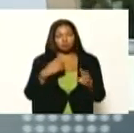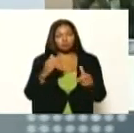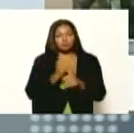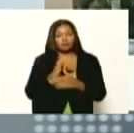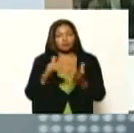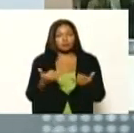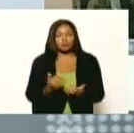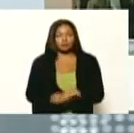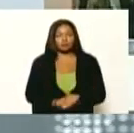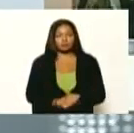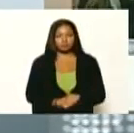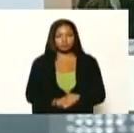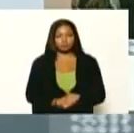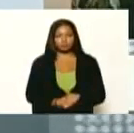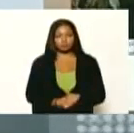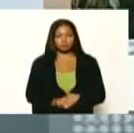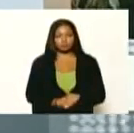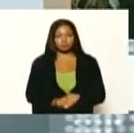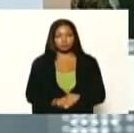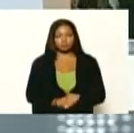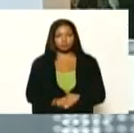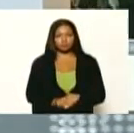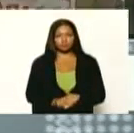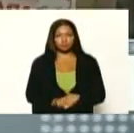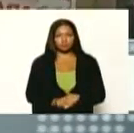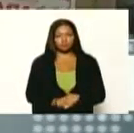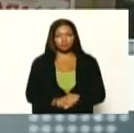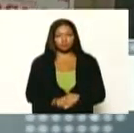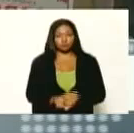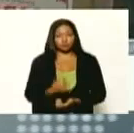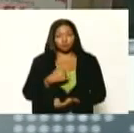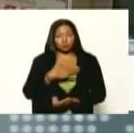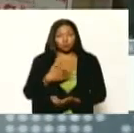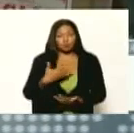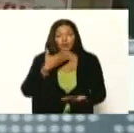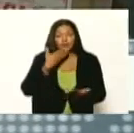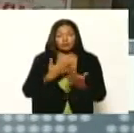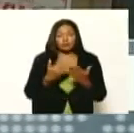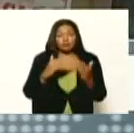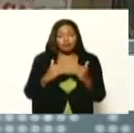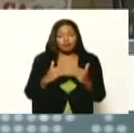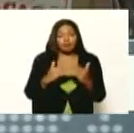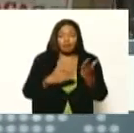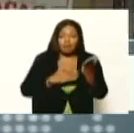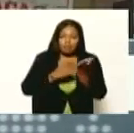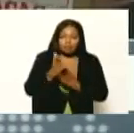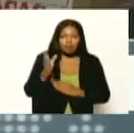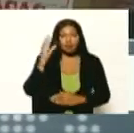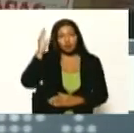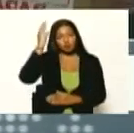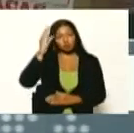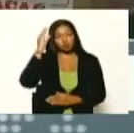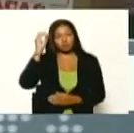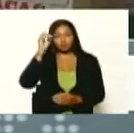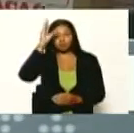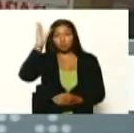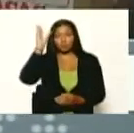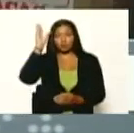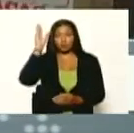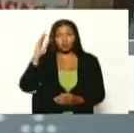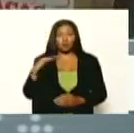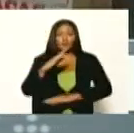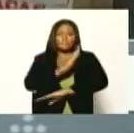Yo quiero agradecer, bueno, la lealtad la conciencia superior, la